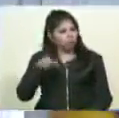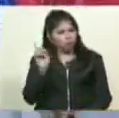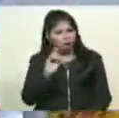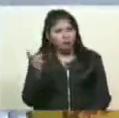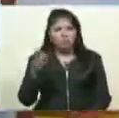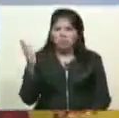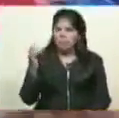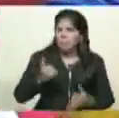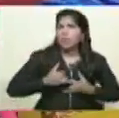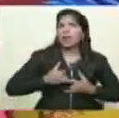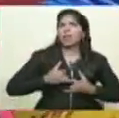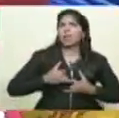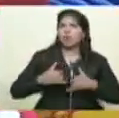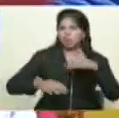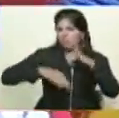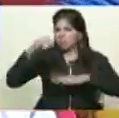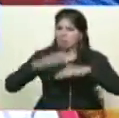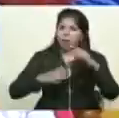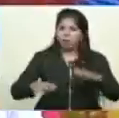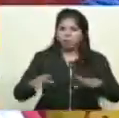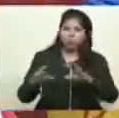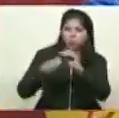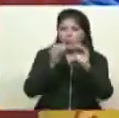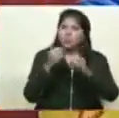Clara trabajamos para fortalecer eso.